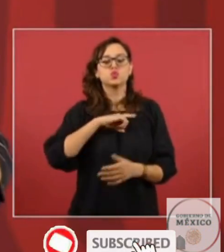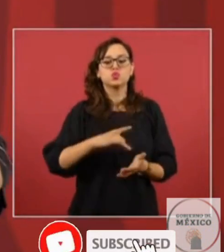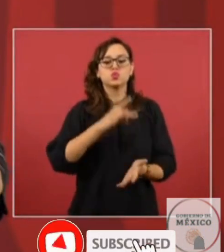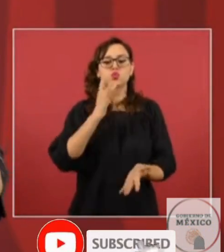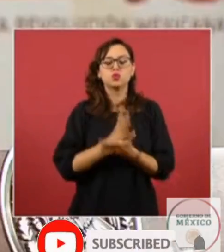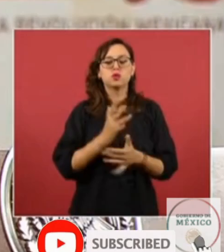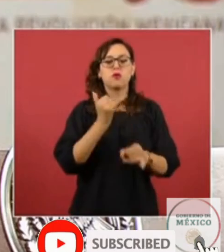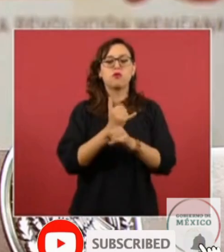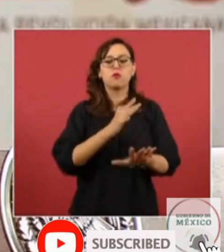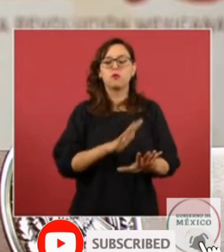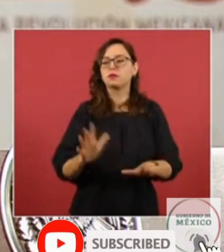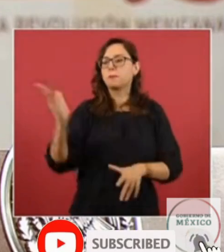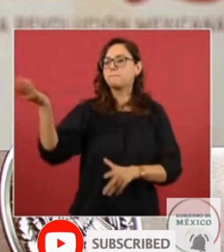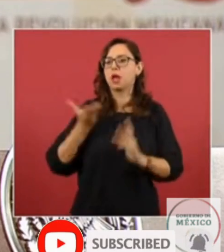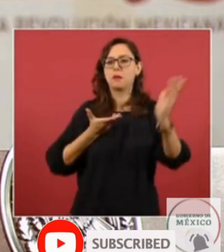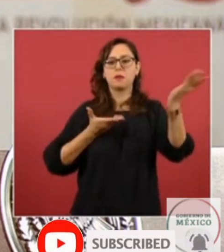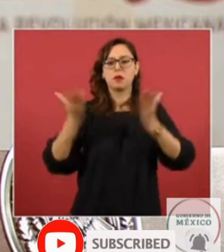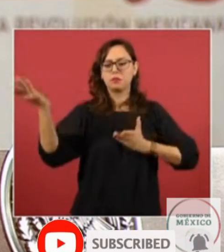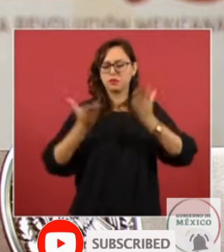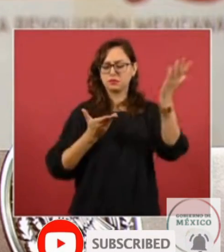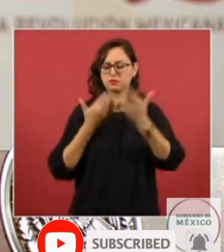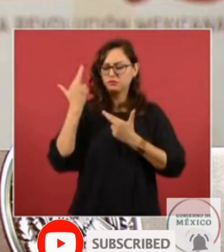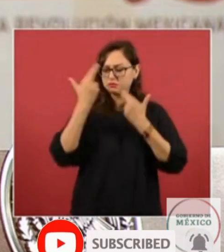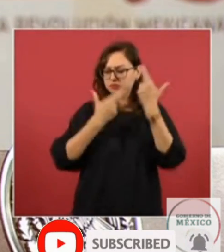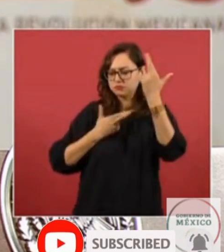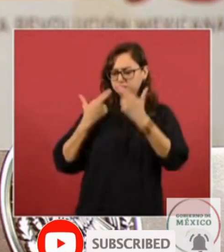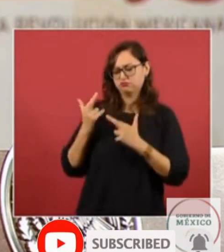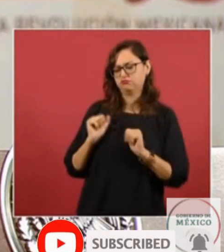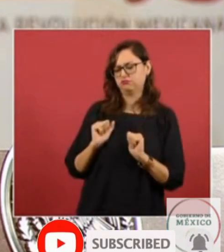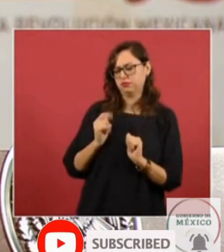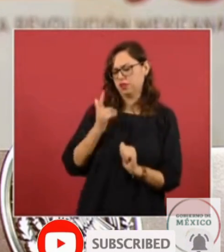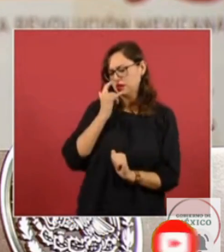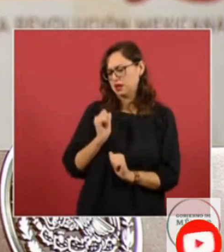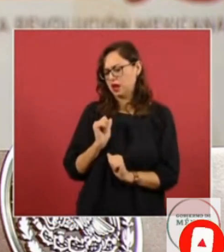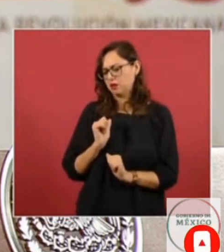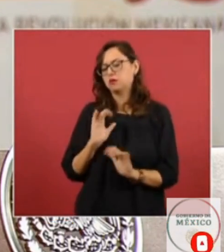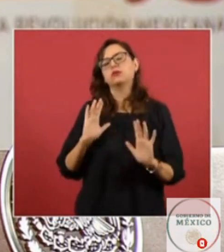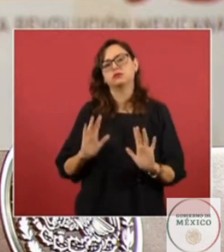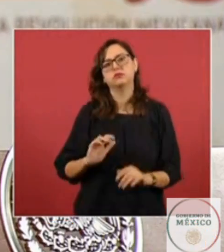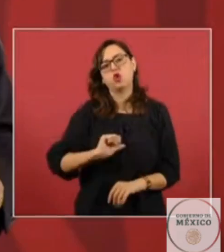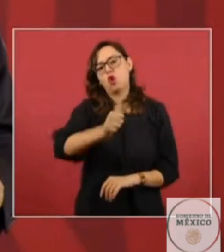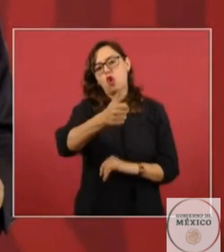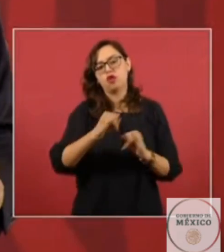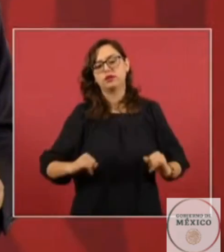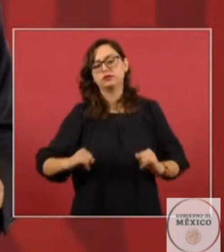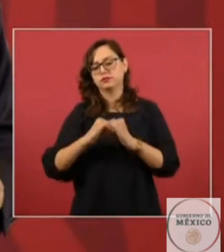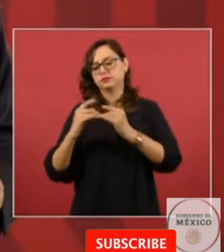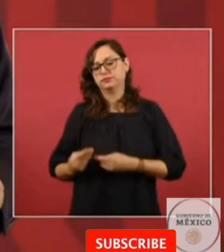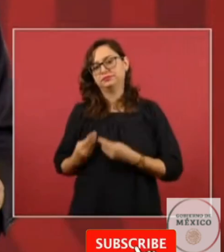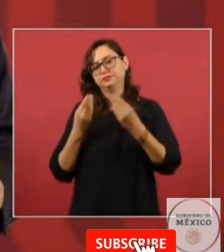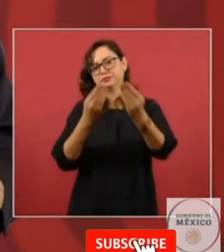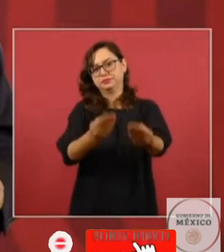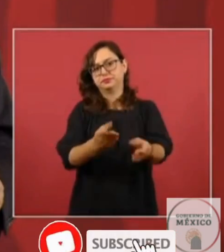en este momento procesal. En otro momento podríamos estarlo.